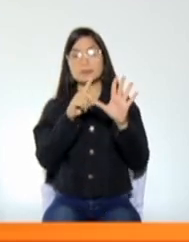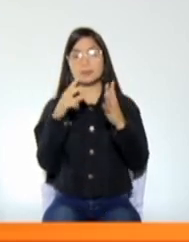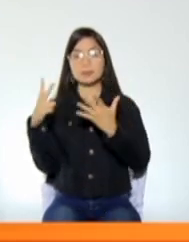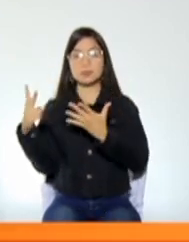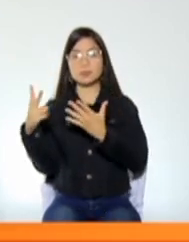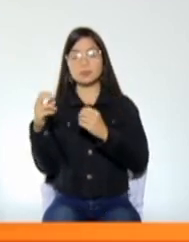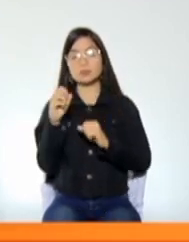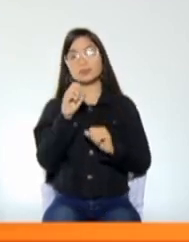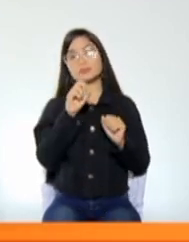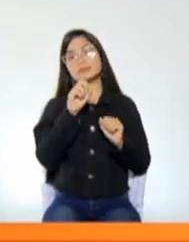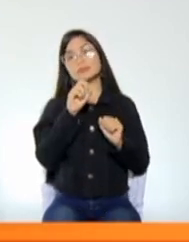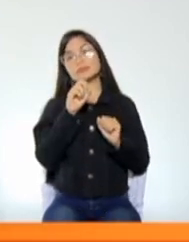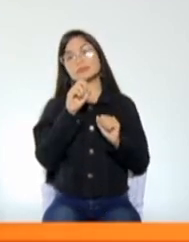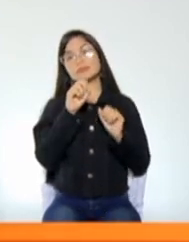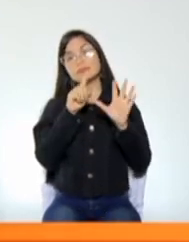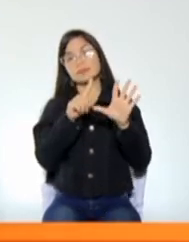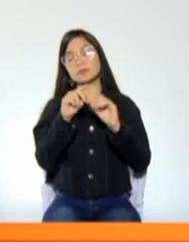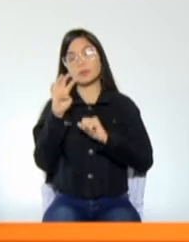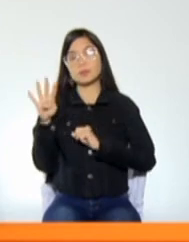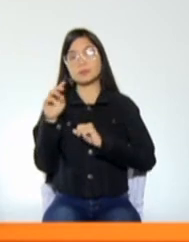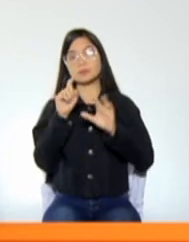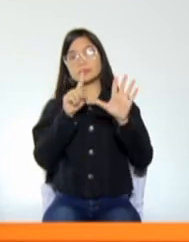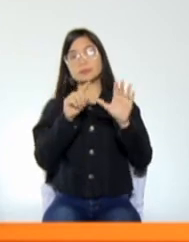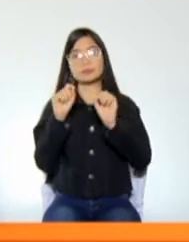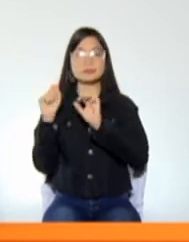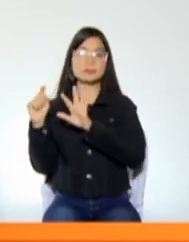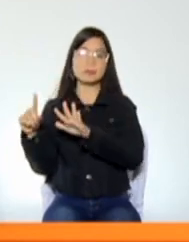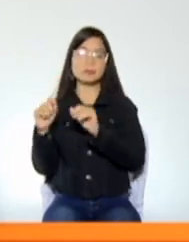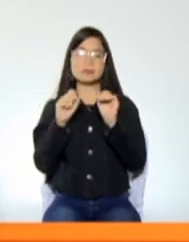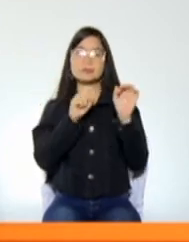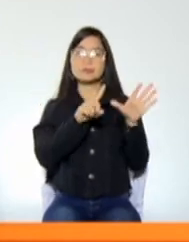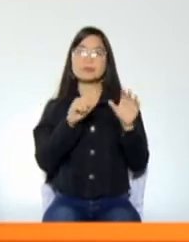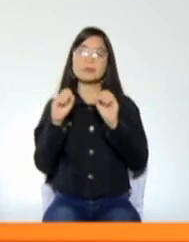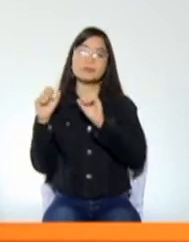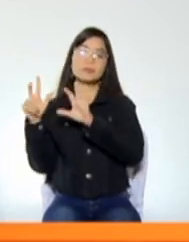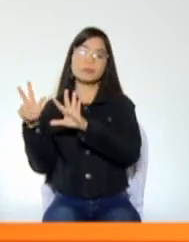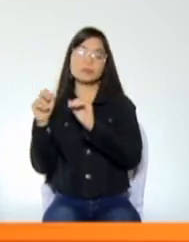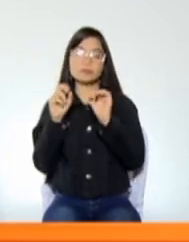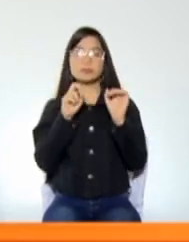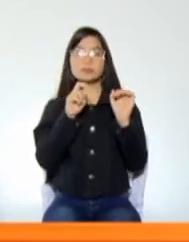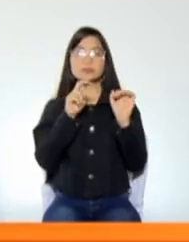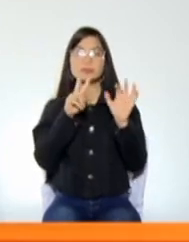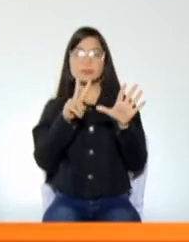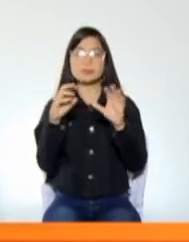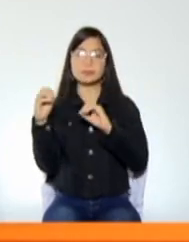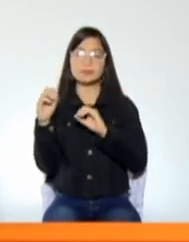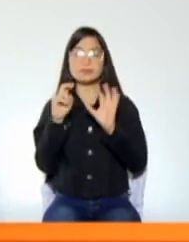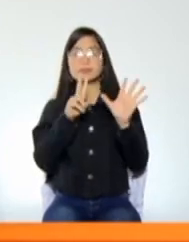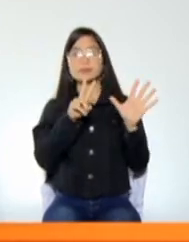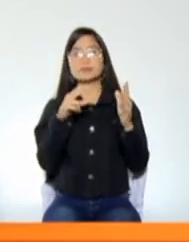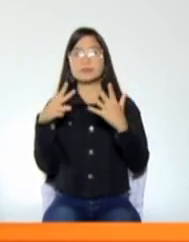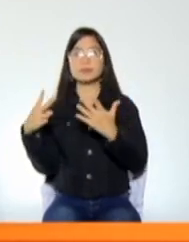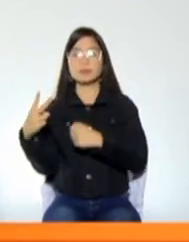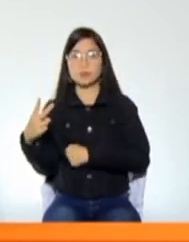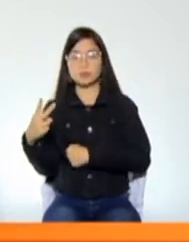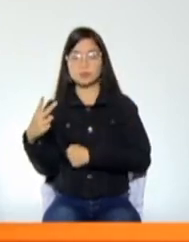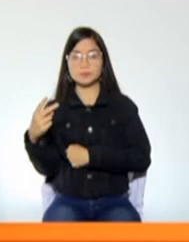62, 64, 66, 68, 70,